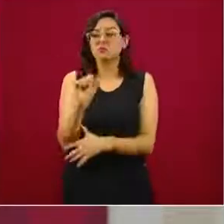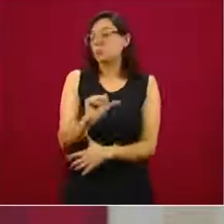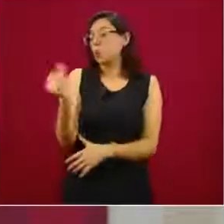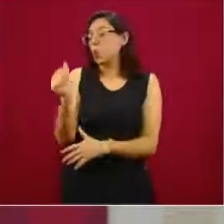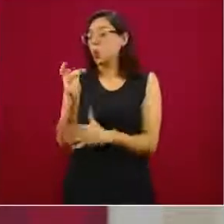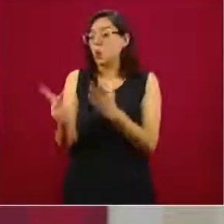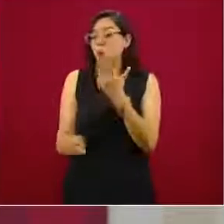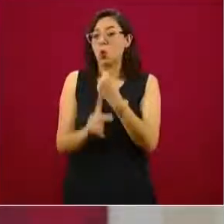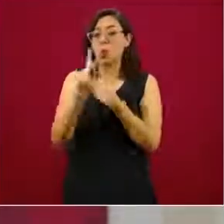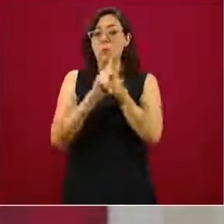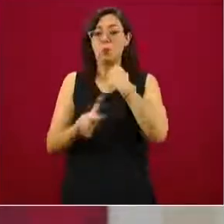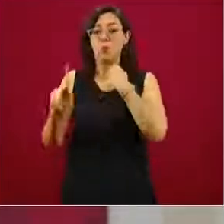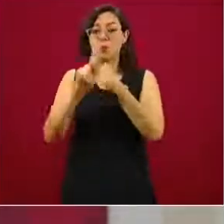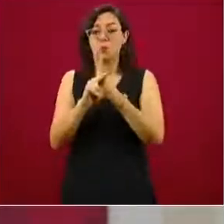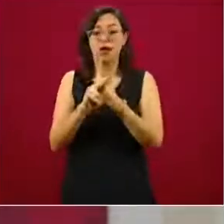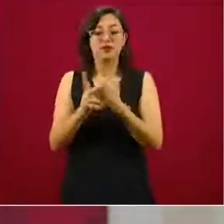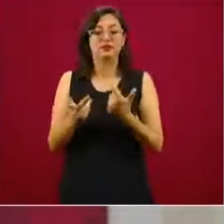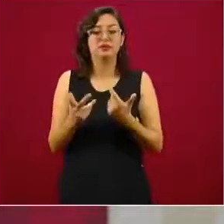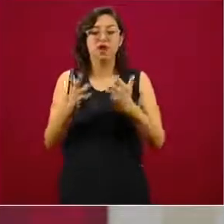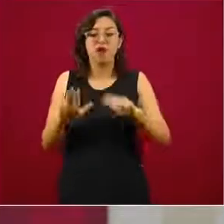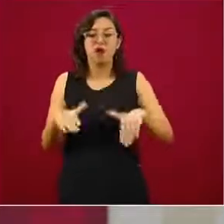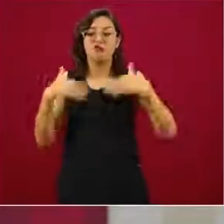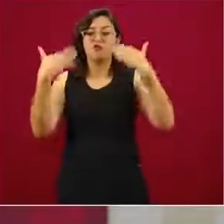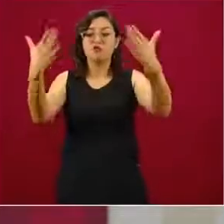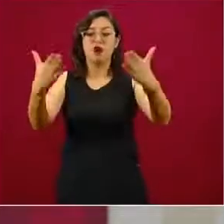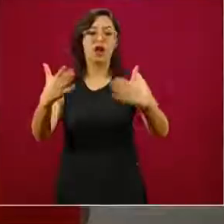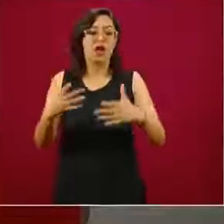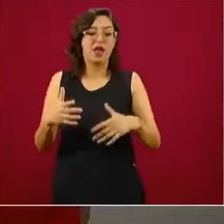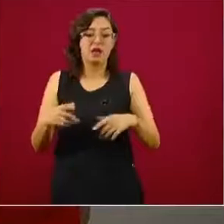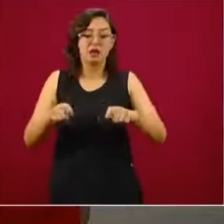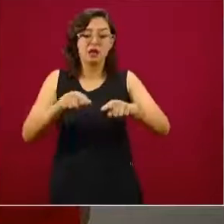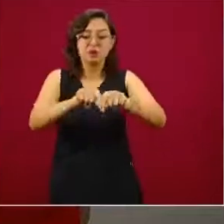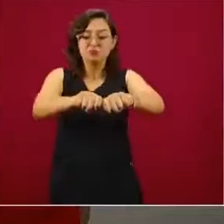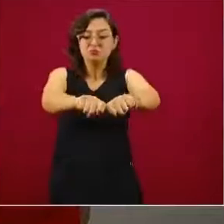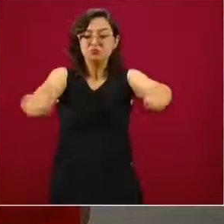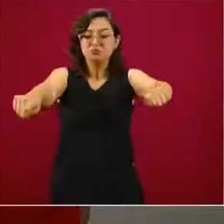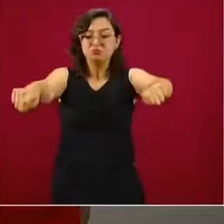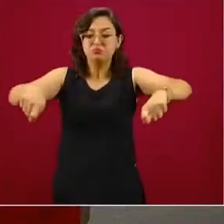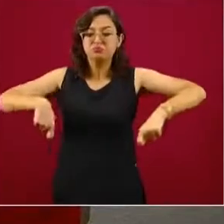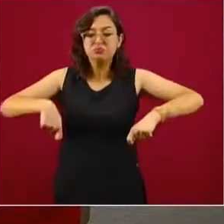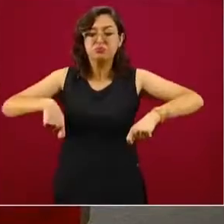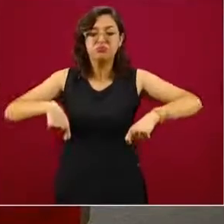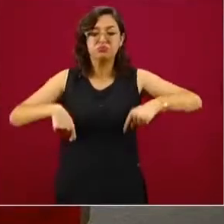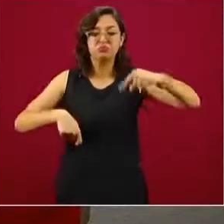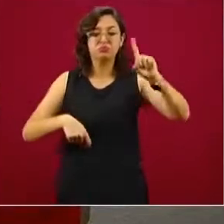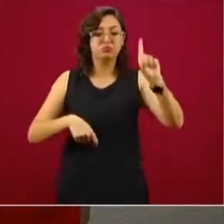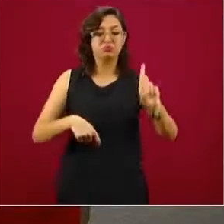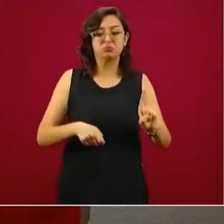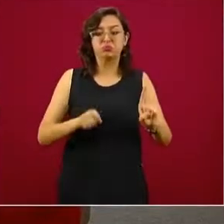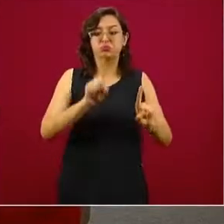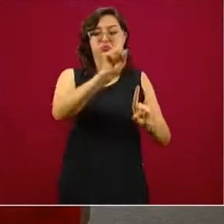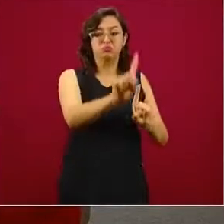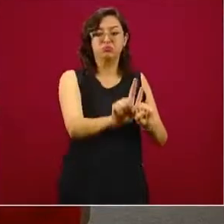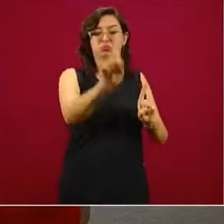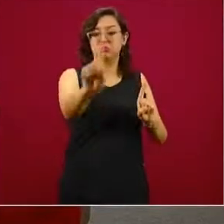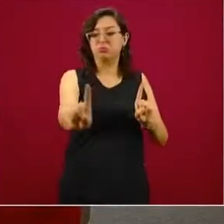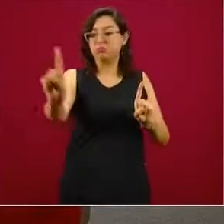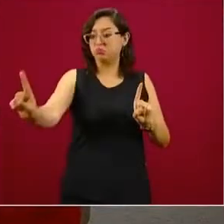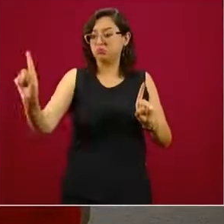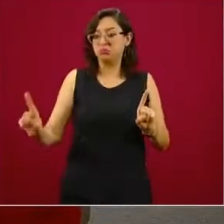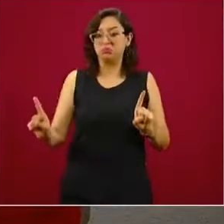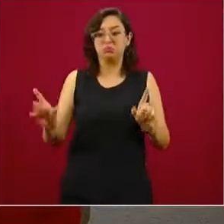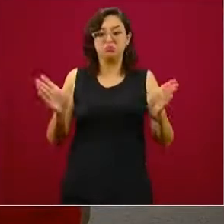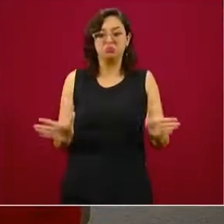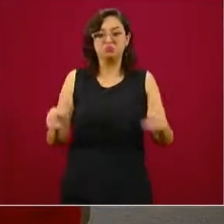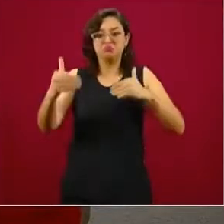dibujó unos cuadros con gis en el piso y puso a los niños y les dijo, de aquí no salen.